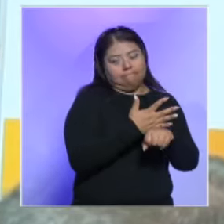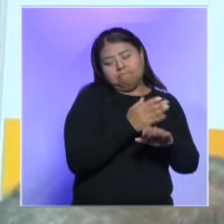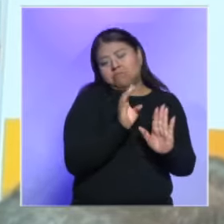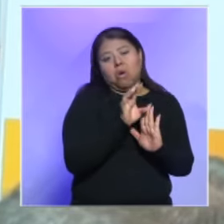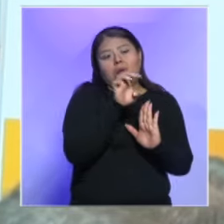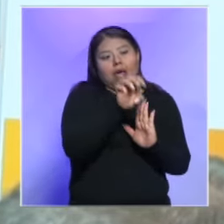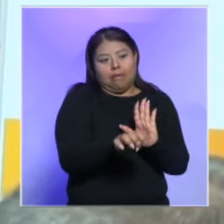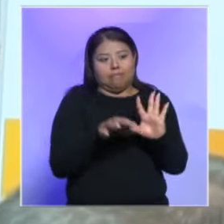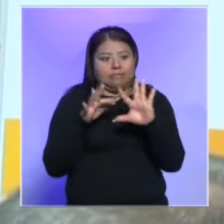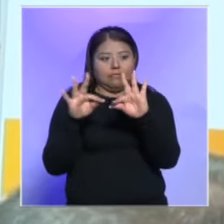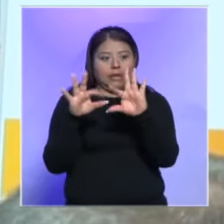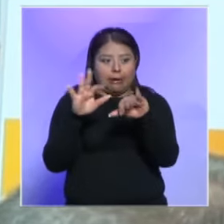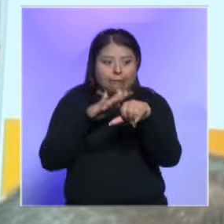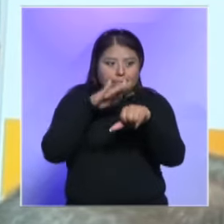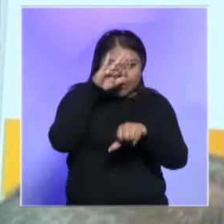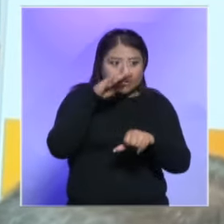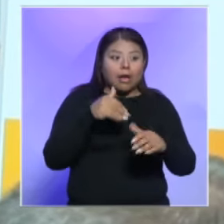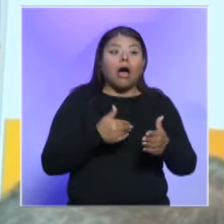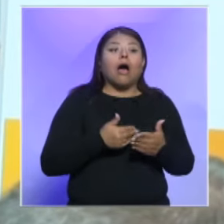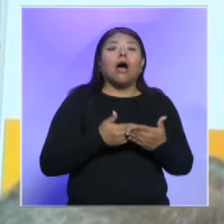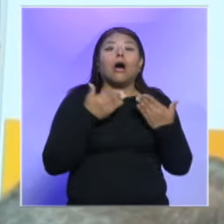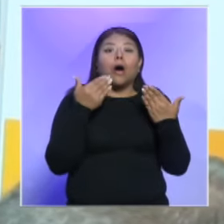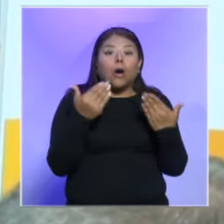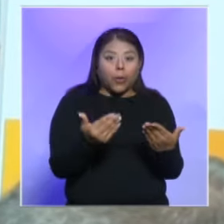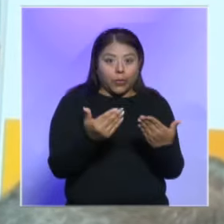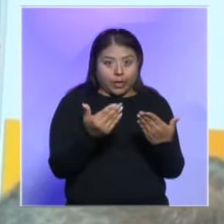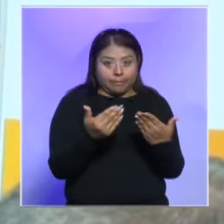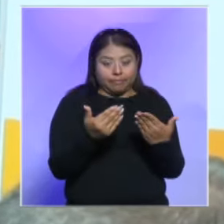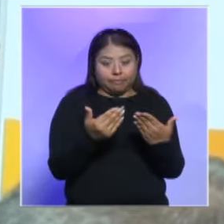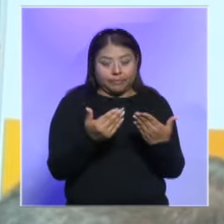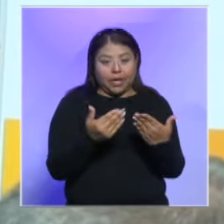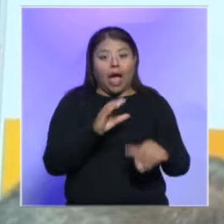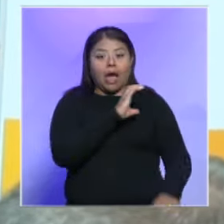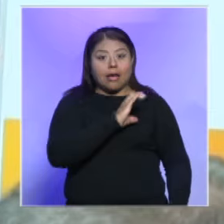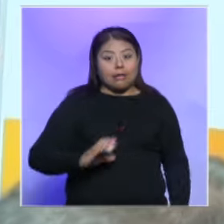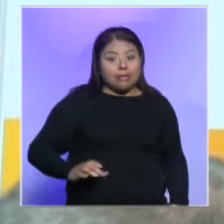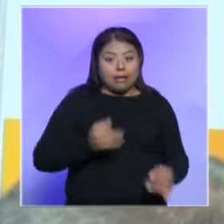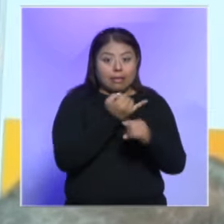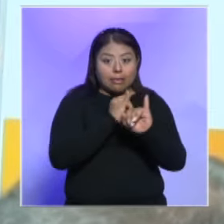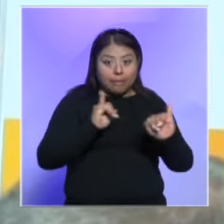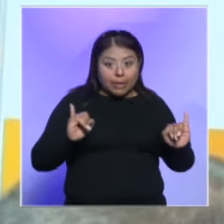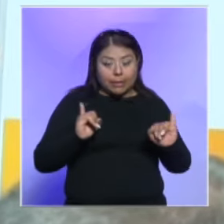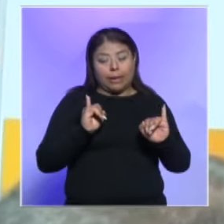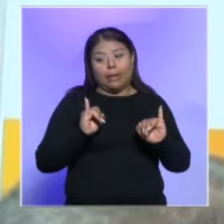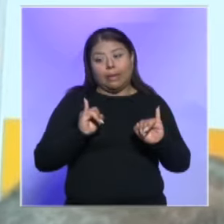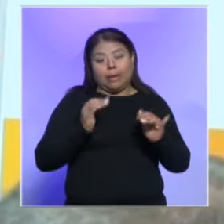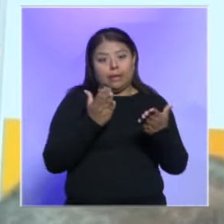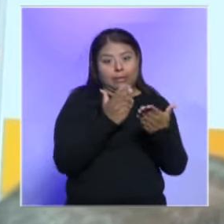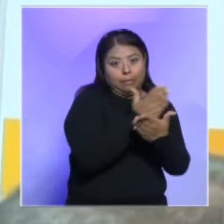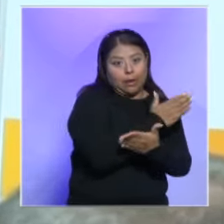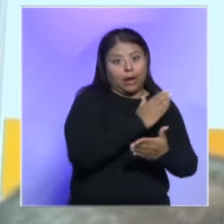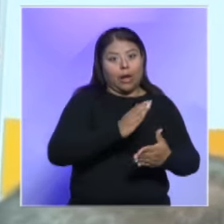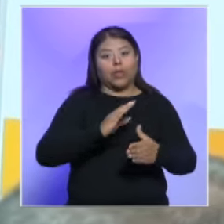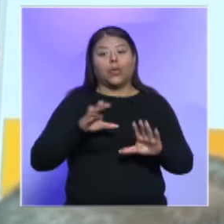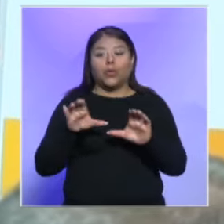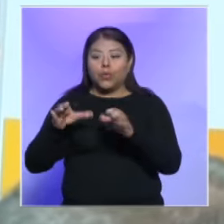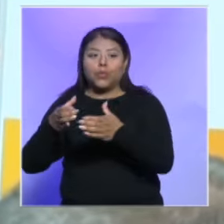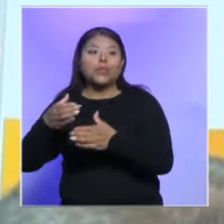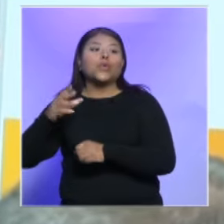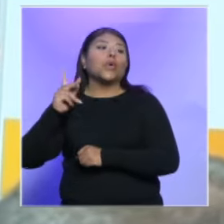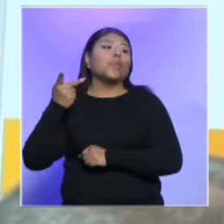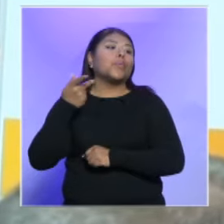En relación, por ejemplo, a candidaturas independientes con partidos, nos dice Enrique que muchos incluso han llegado